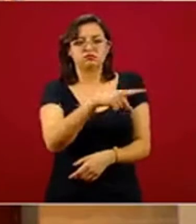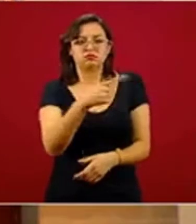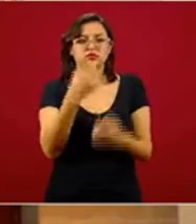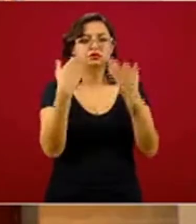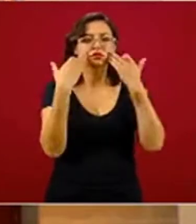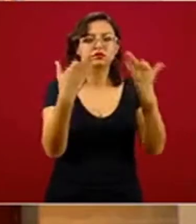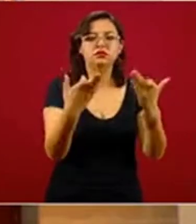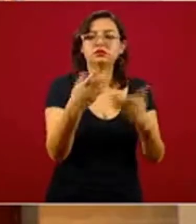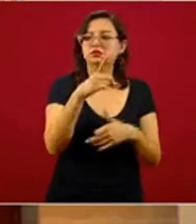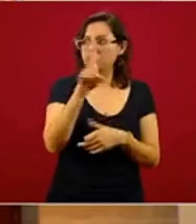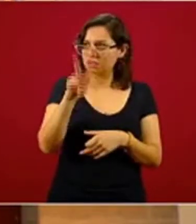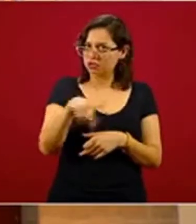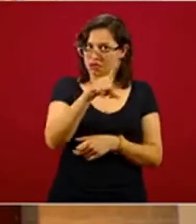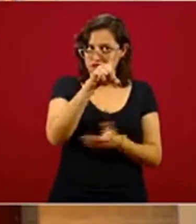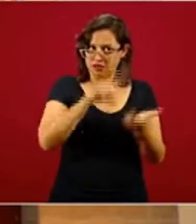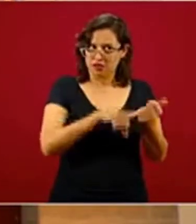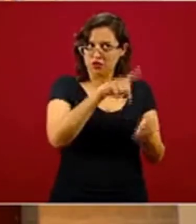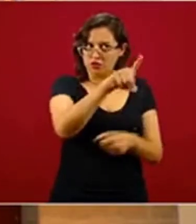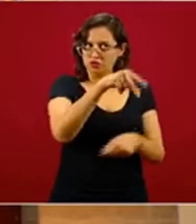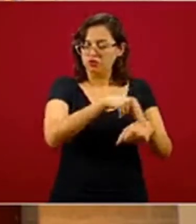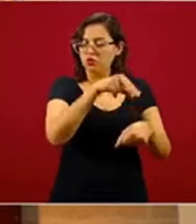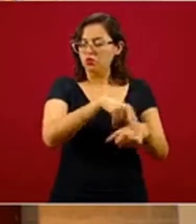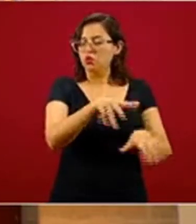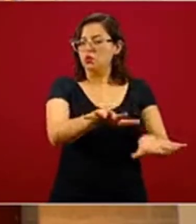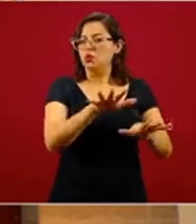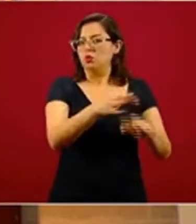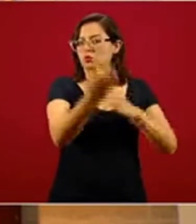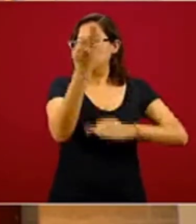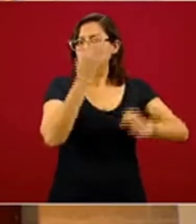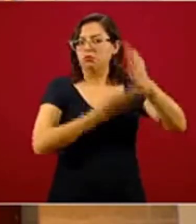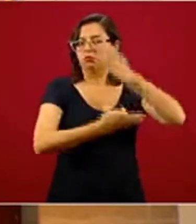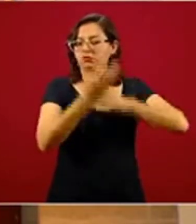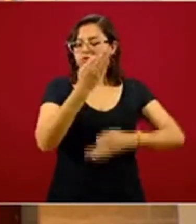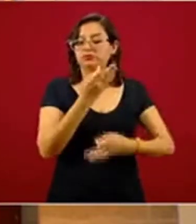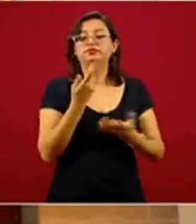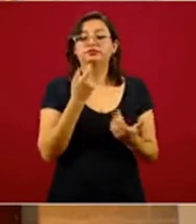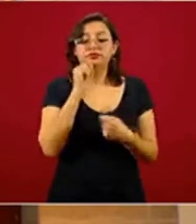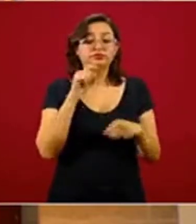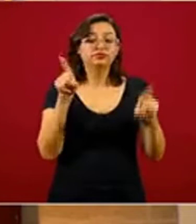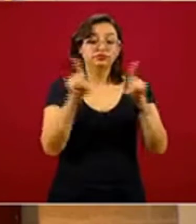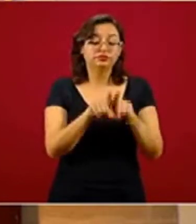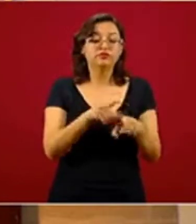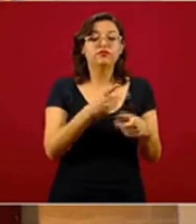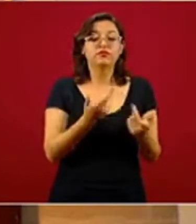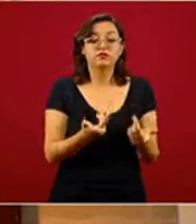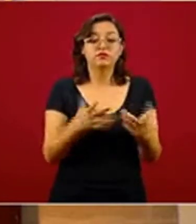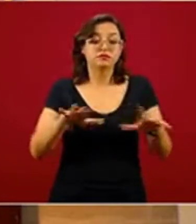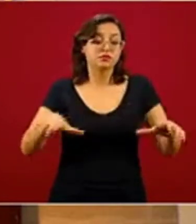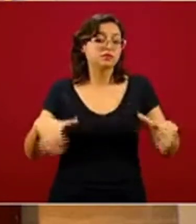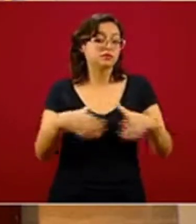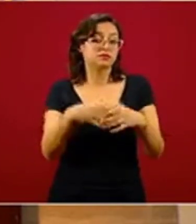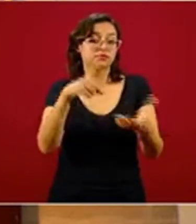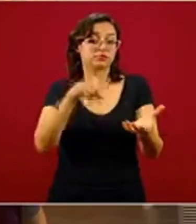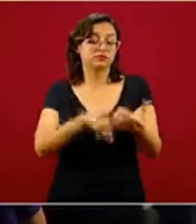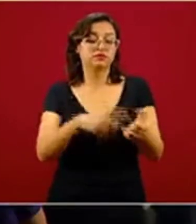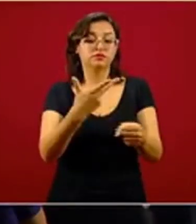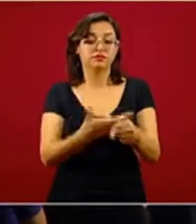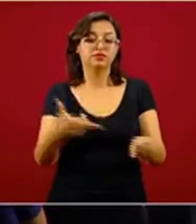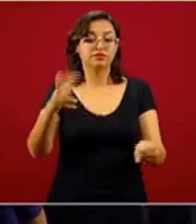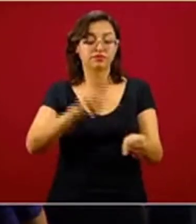que alguien hizo algo por ellos de manera ejemplar? También para que se pueda hacer una convocatoria para las propias comunidades de los hospitales